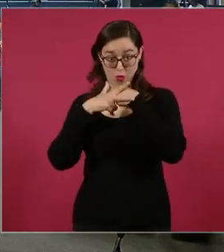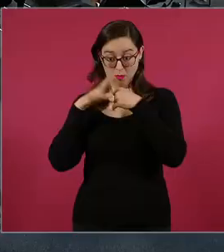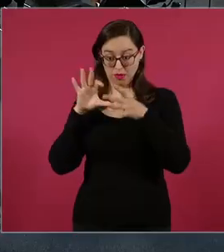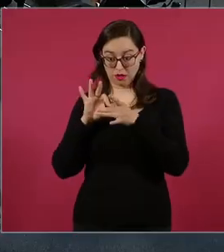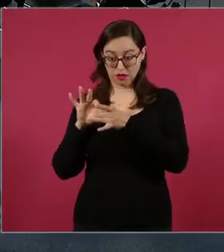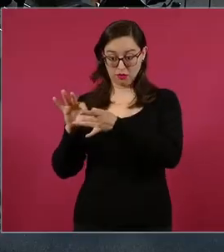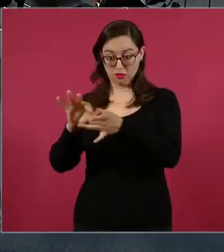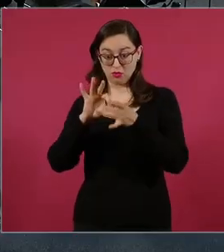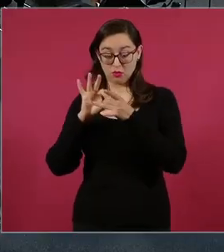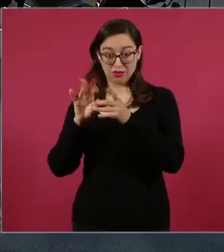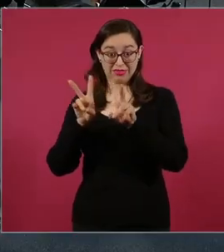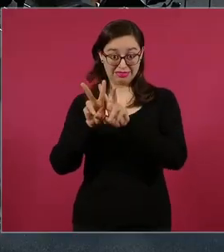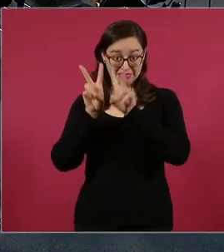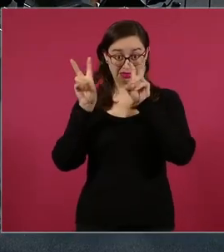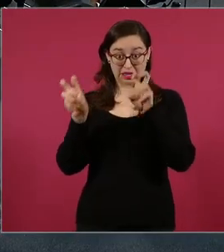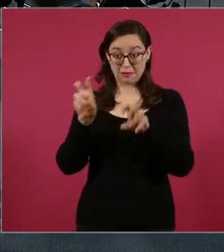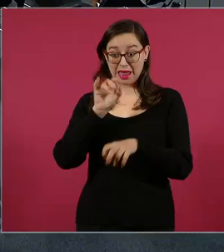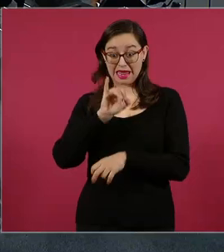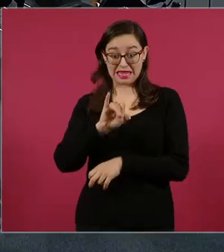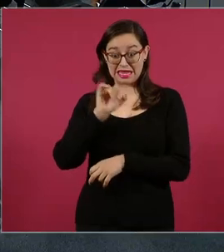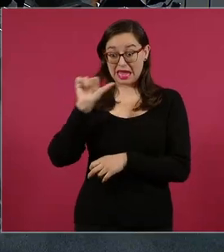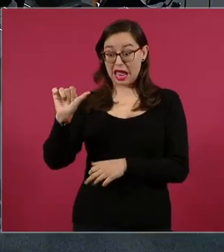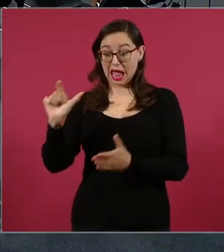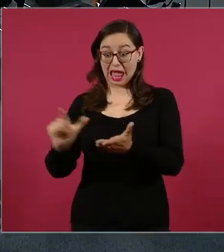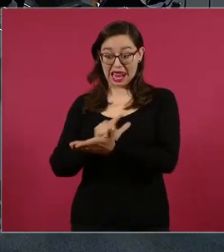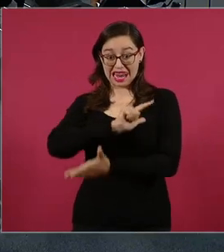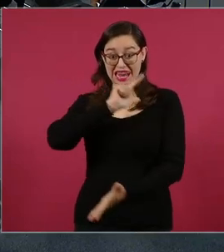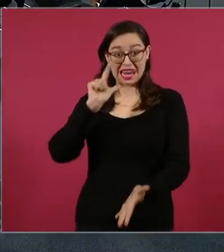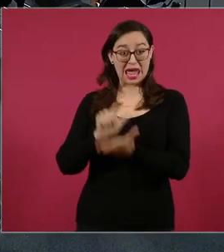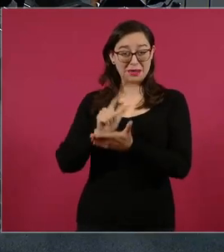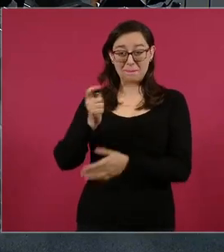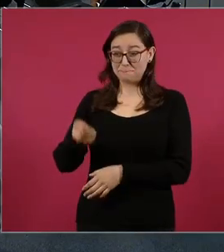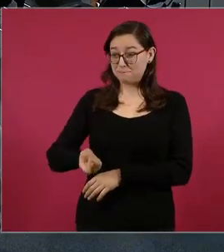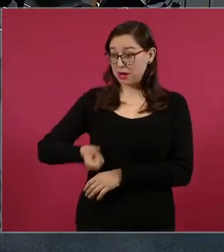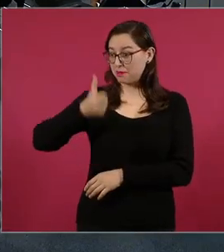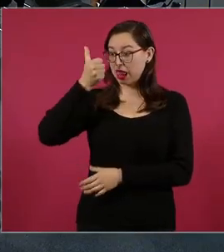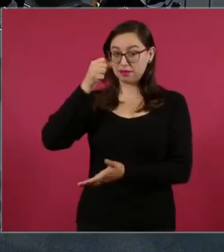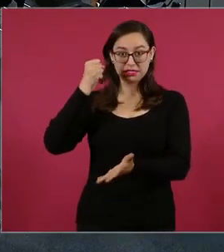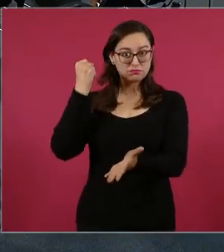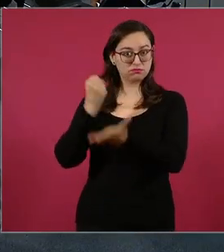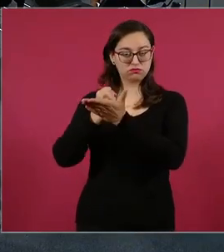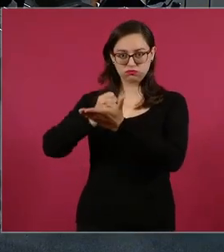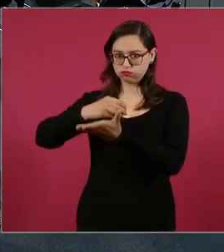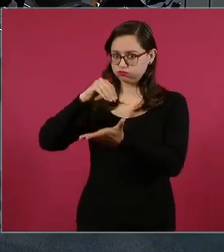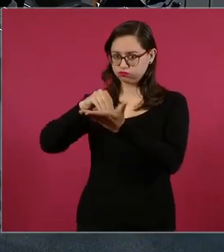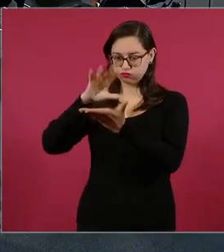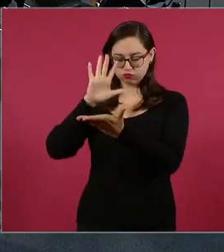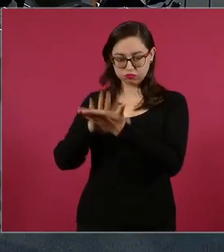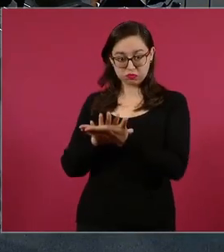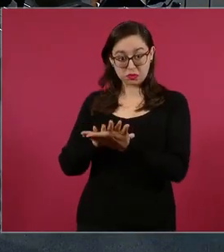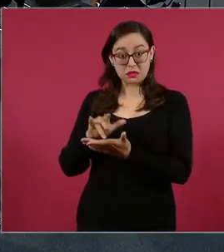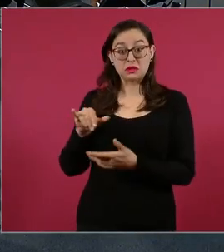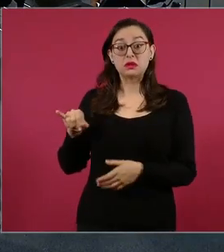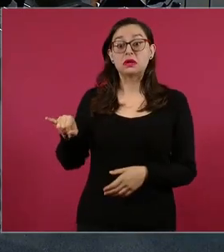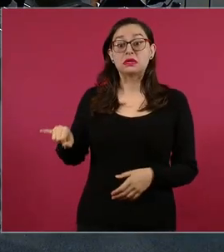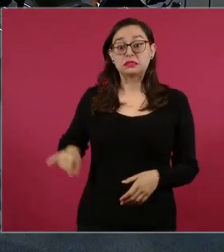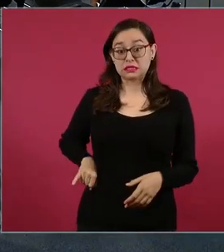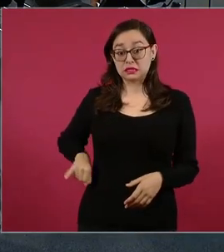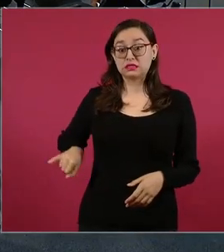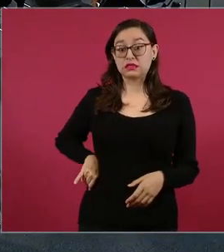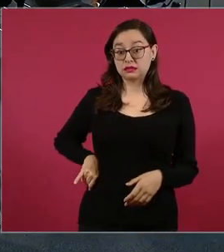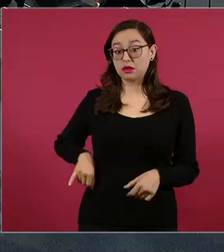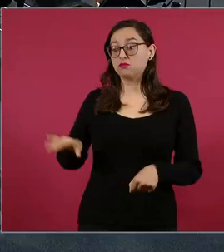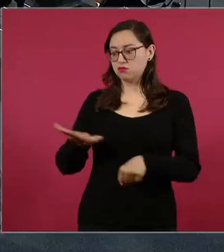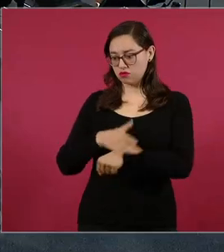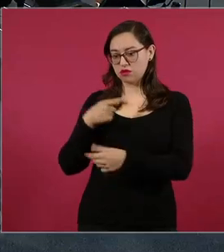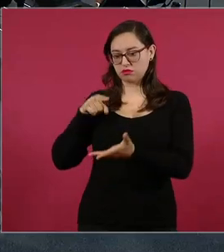inteligencia artificial. Es una aproximación y muy interesante porque pone los límites que